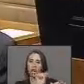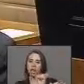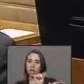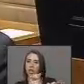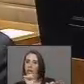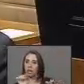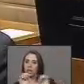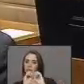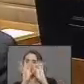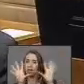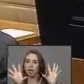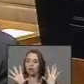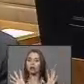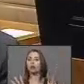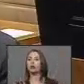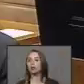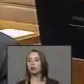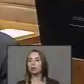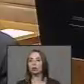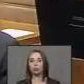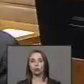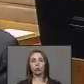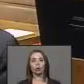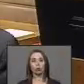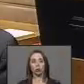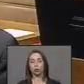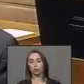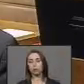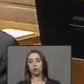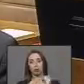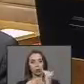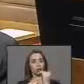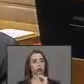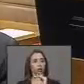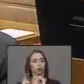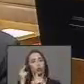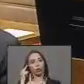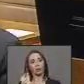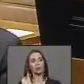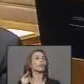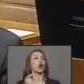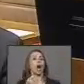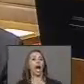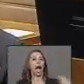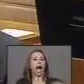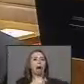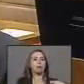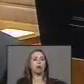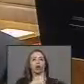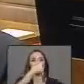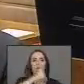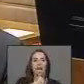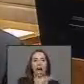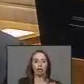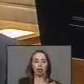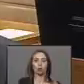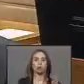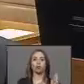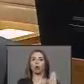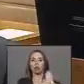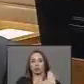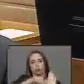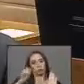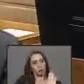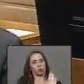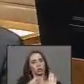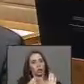mixta acotada que se haga cargo de precisar el tema de los aportes anónimos, sea dejándolo sin efecto, como es nuestra